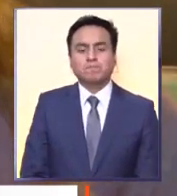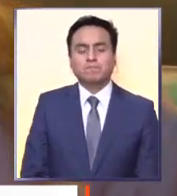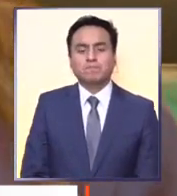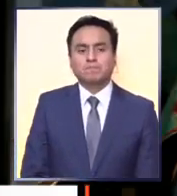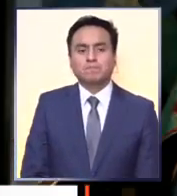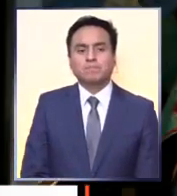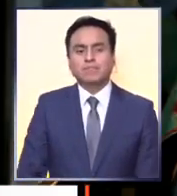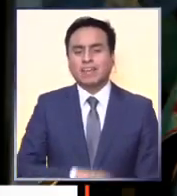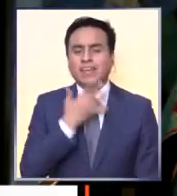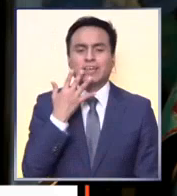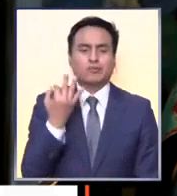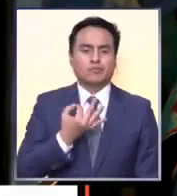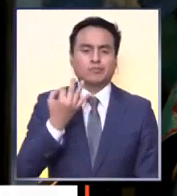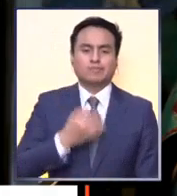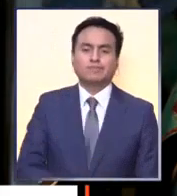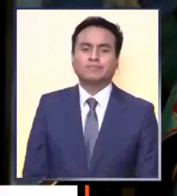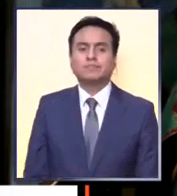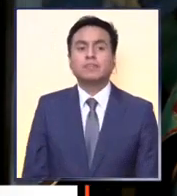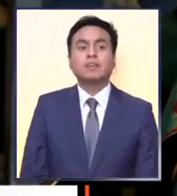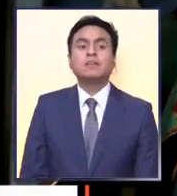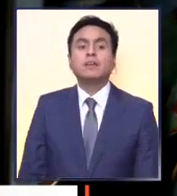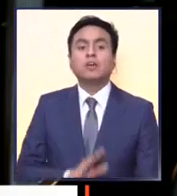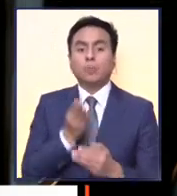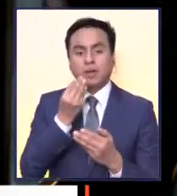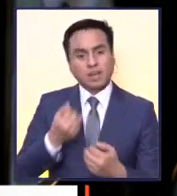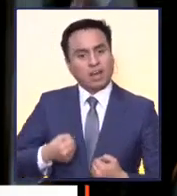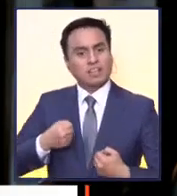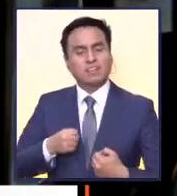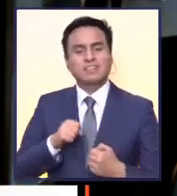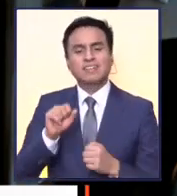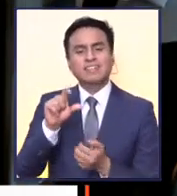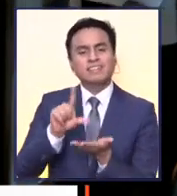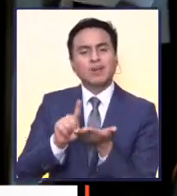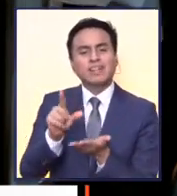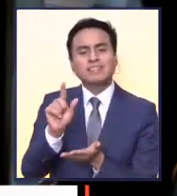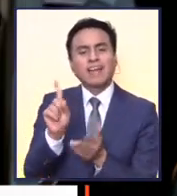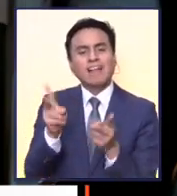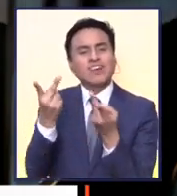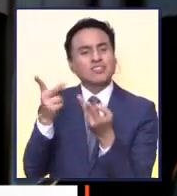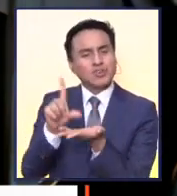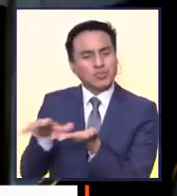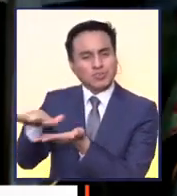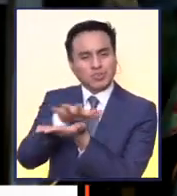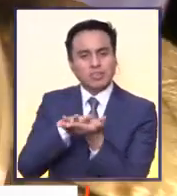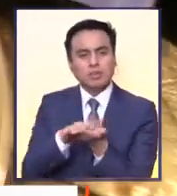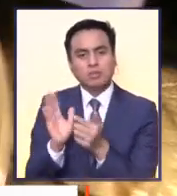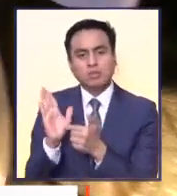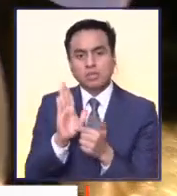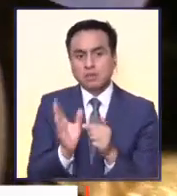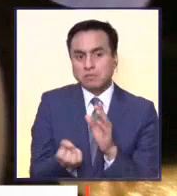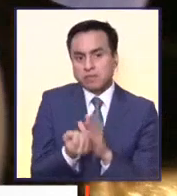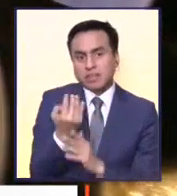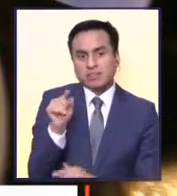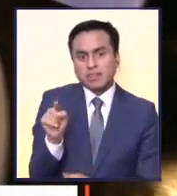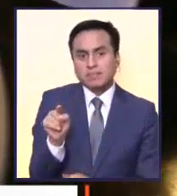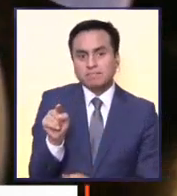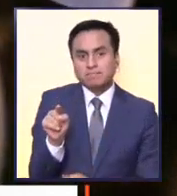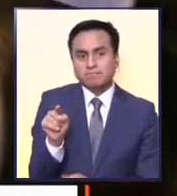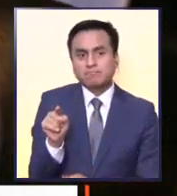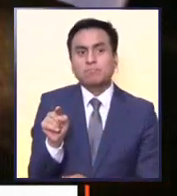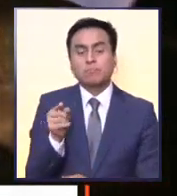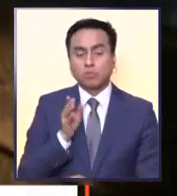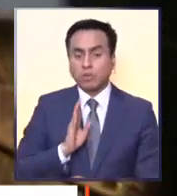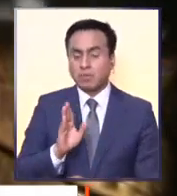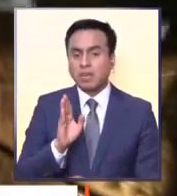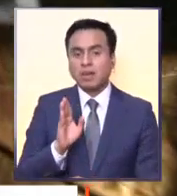¡Qué rico! Hay que ir a comer con ganas a La Salvación porque es una propuesta todavía muy fresca. Todavía